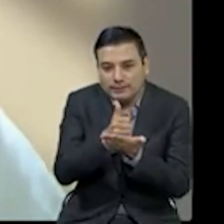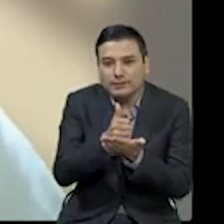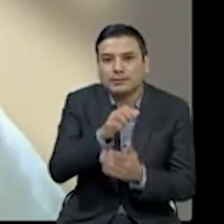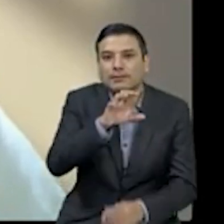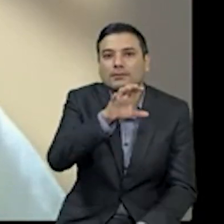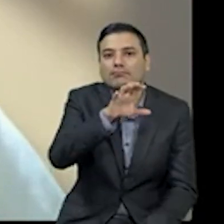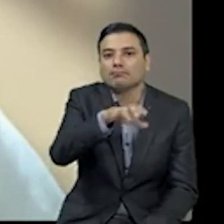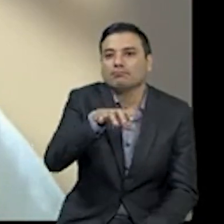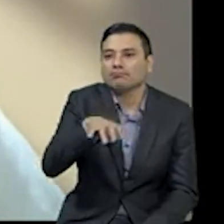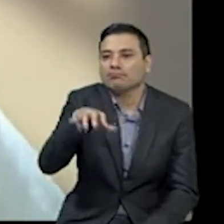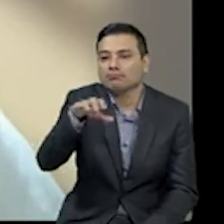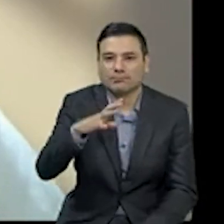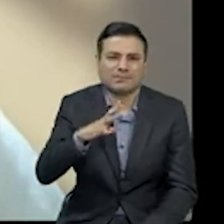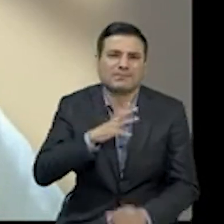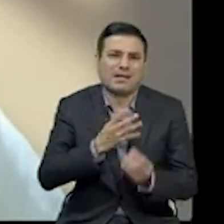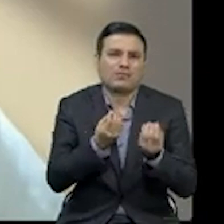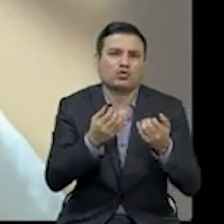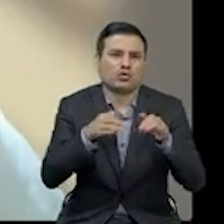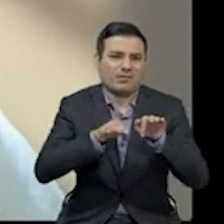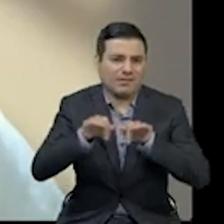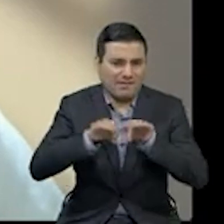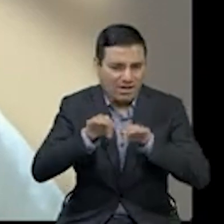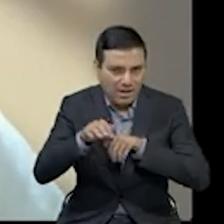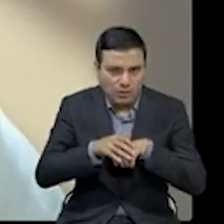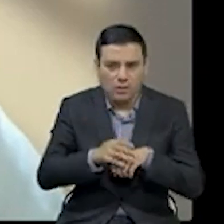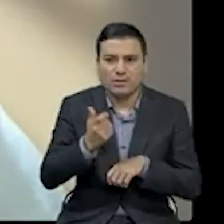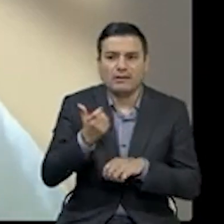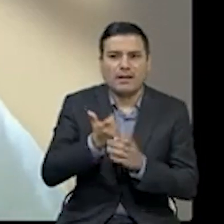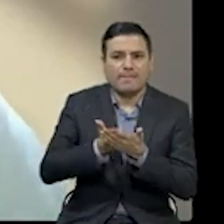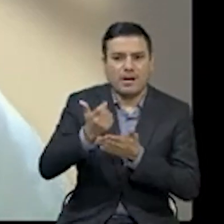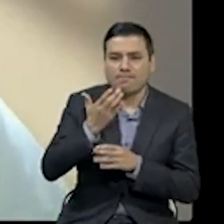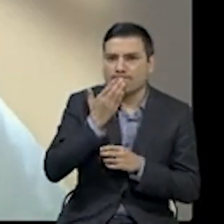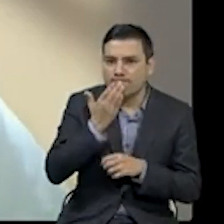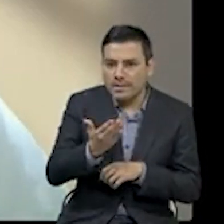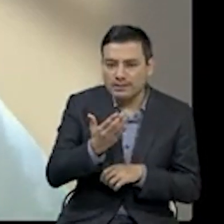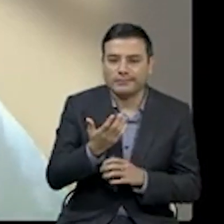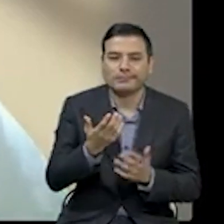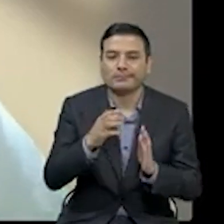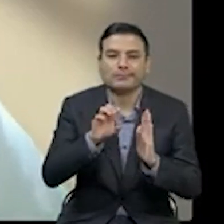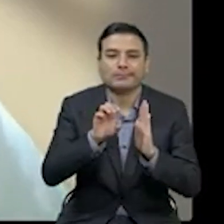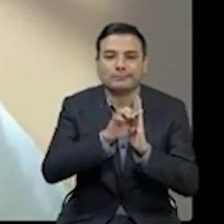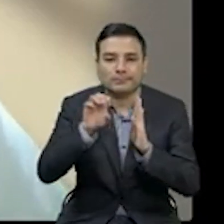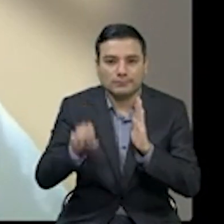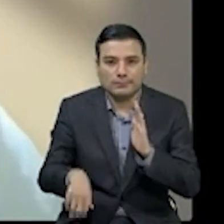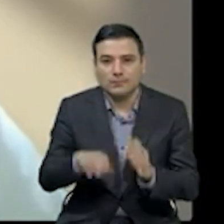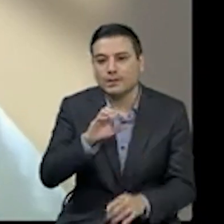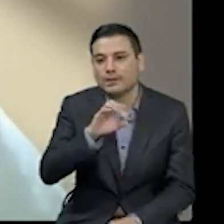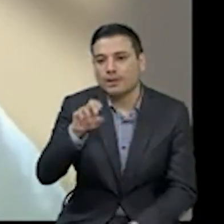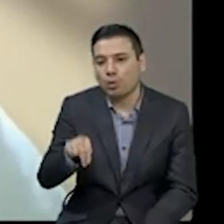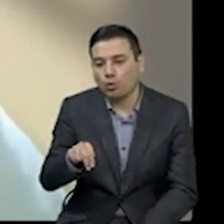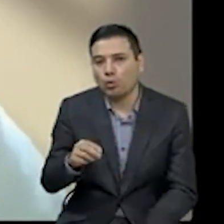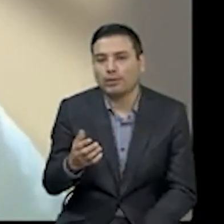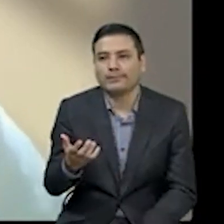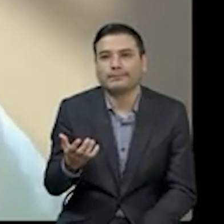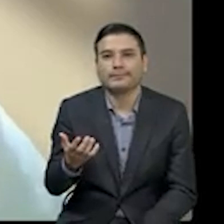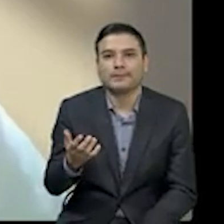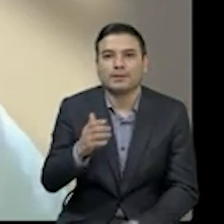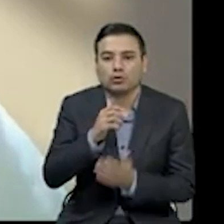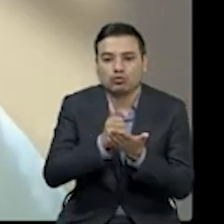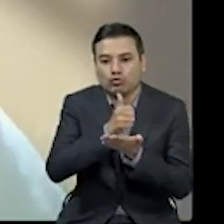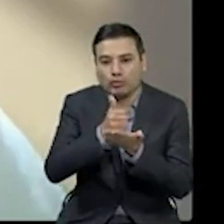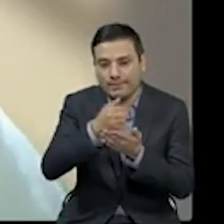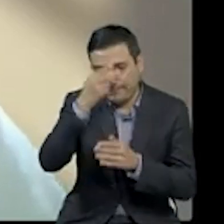alta ocupación y salarios elevados, como pienso inmediatamente en Cancún, en la Ciudad